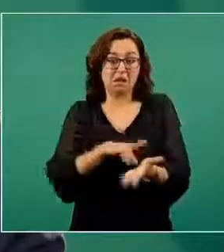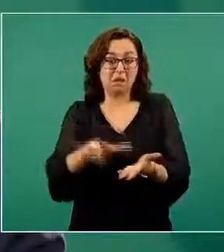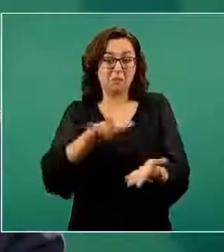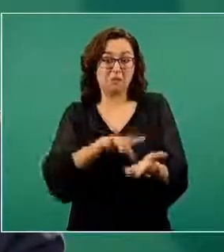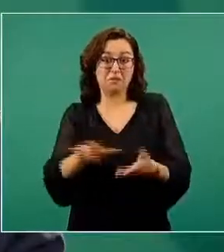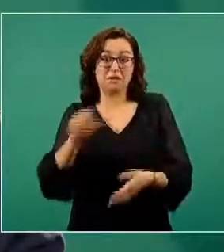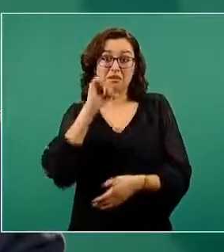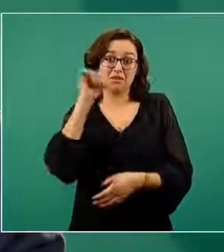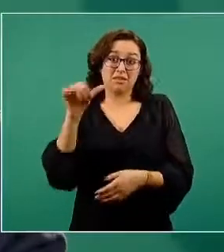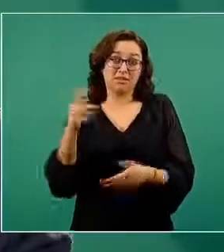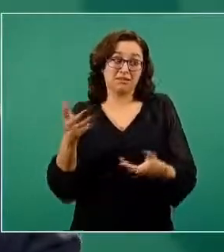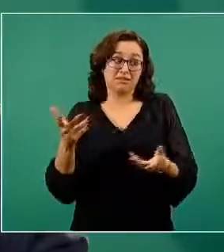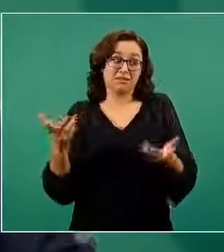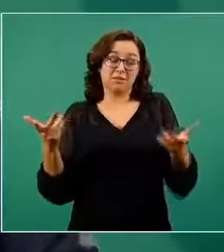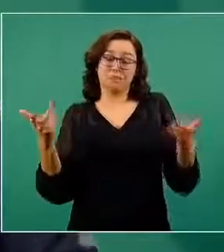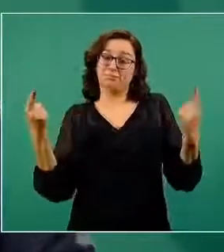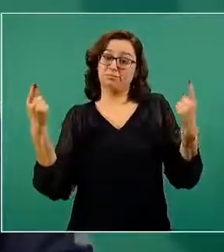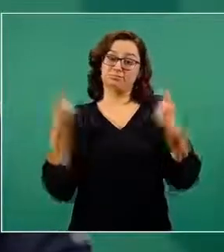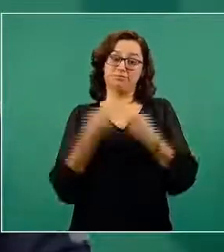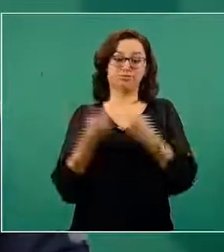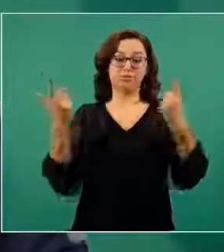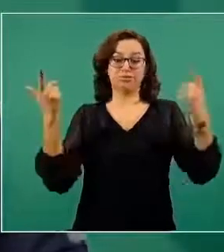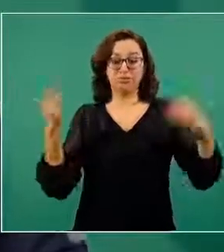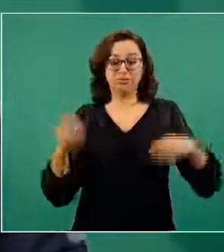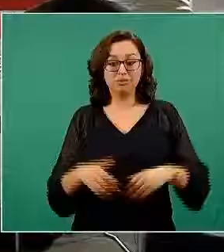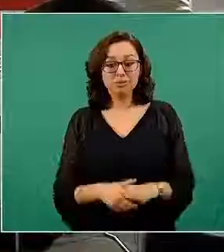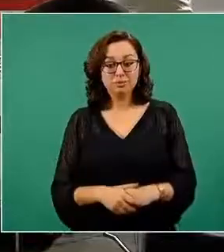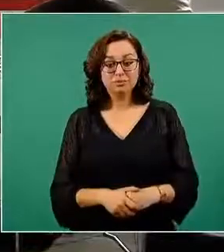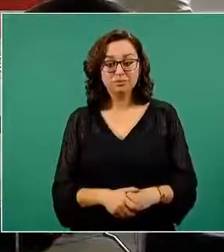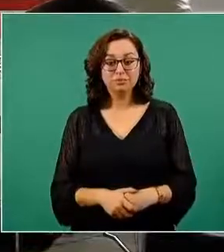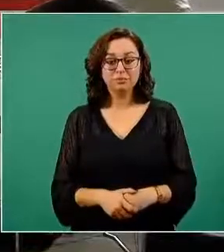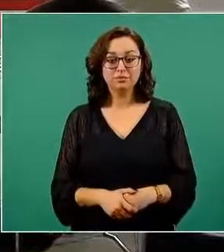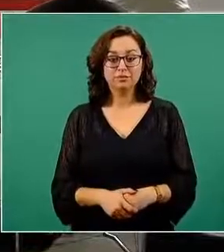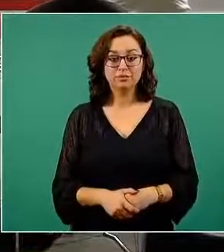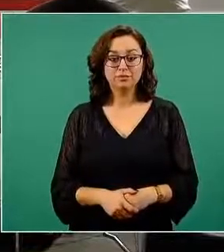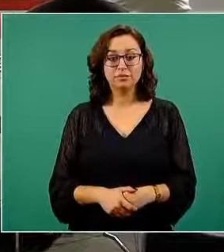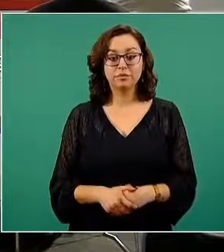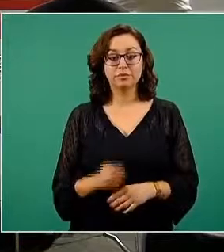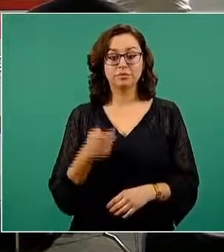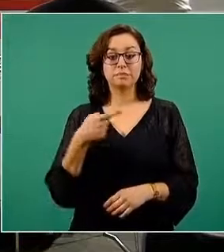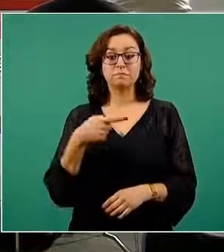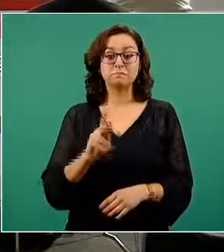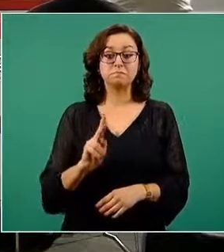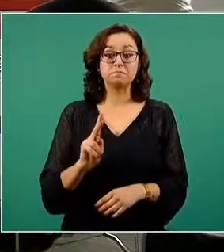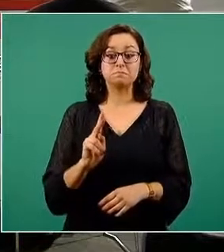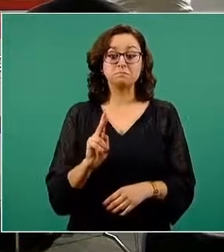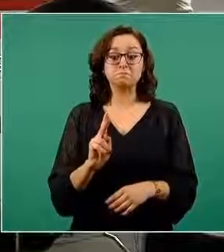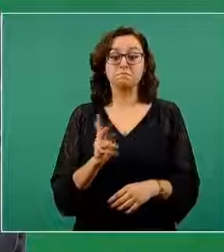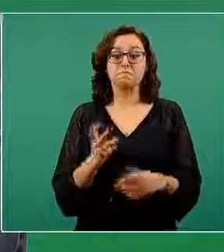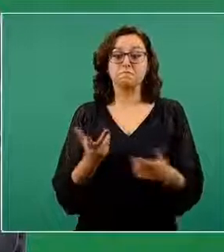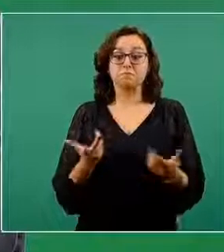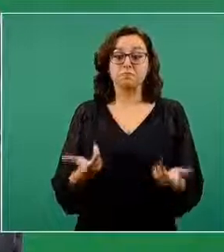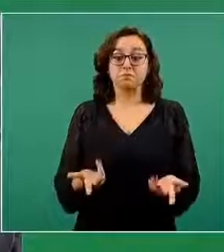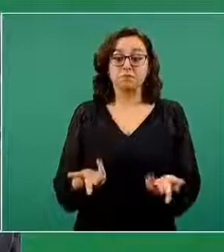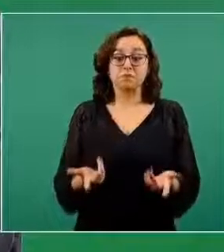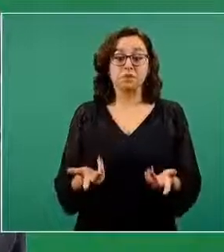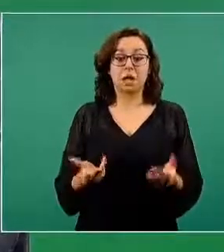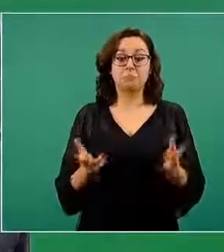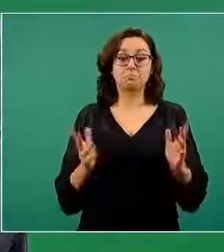Vean las paradojas de las cosas. Entonces, pero dejamos en claro, no es ningún favor,